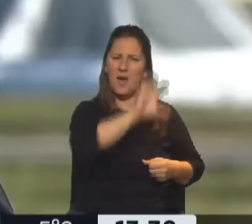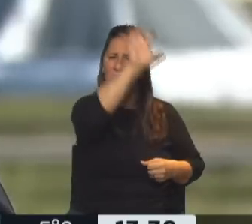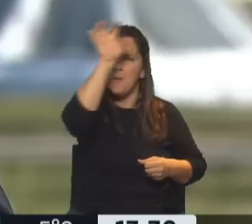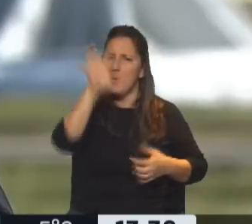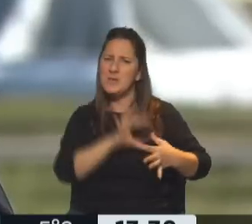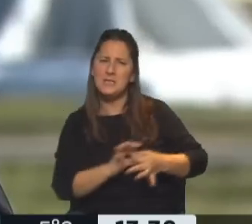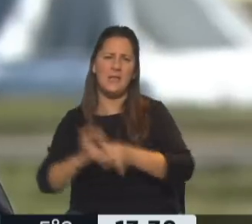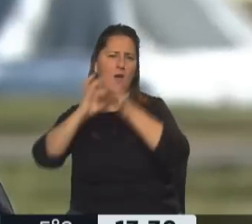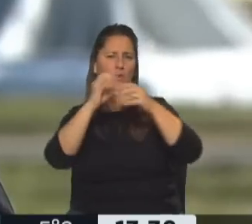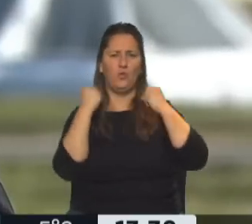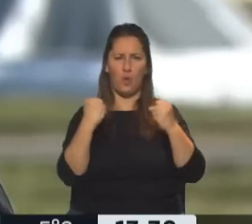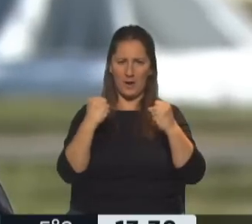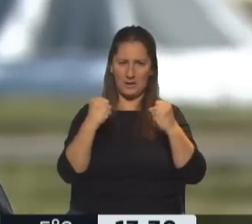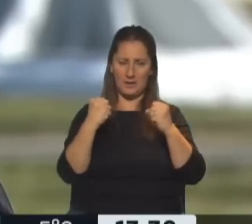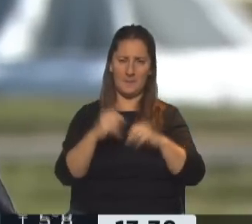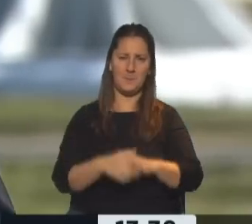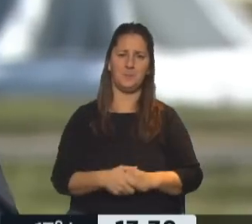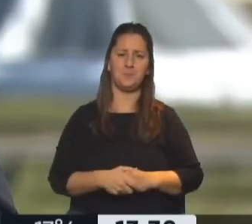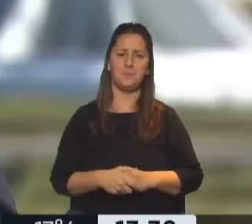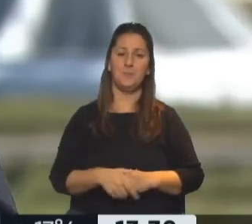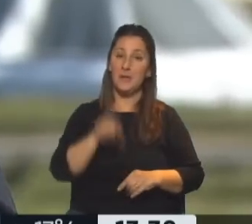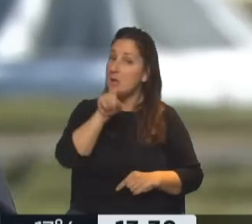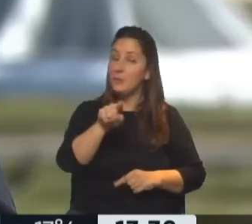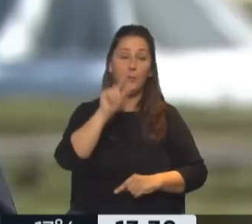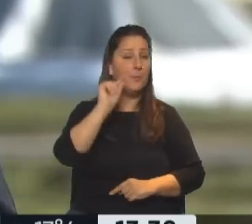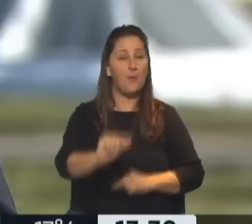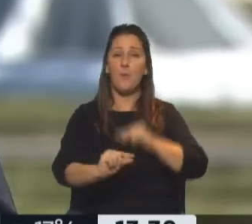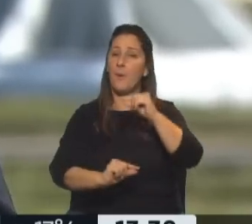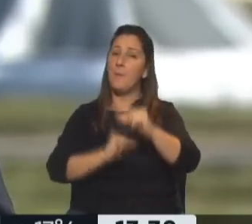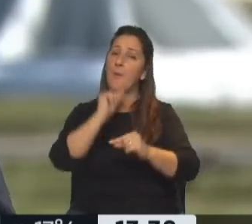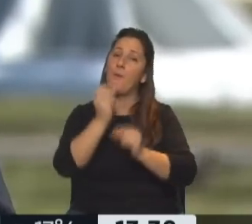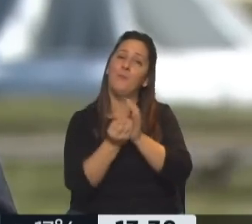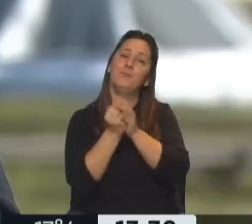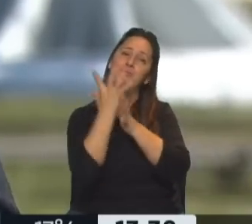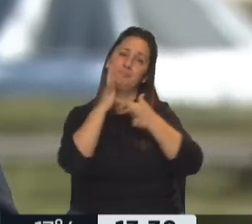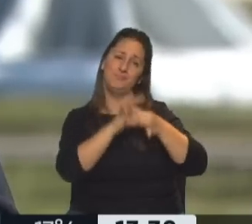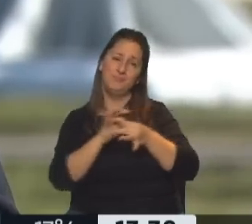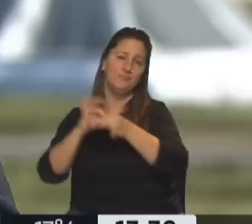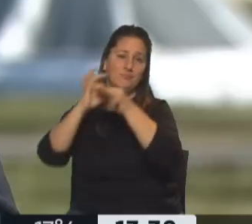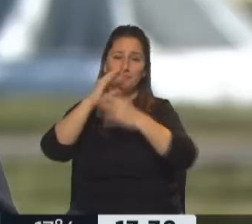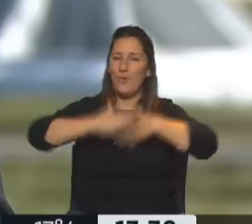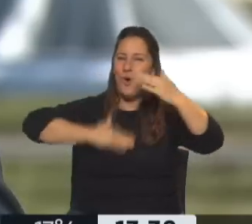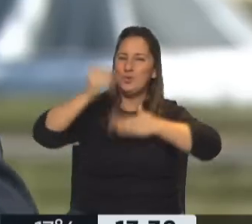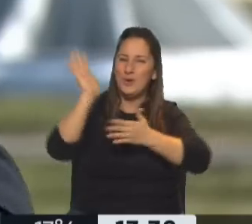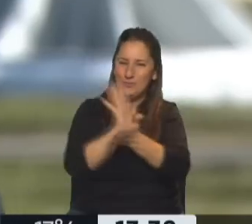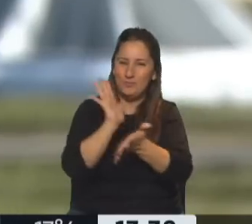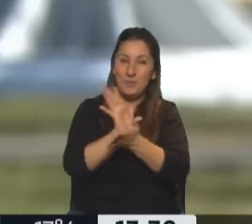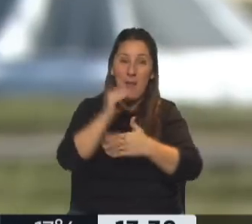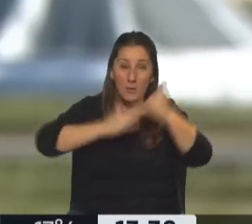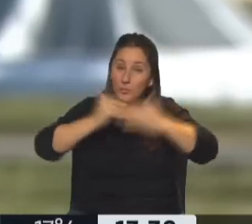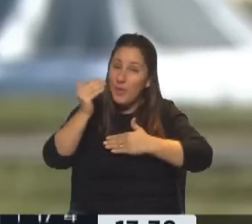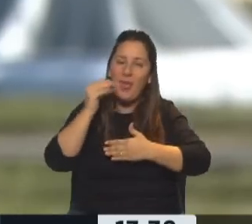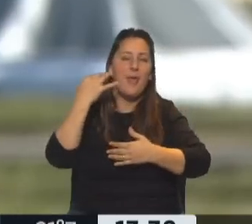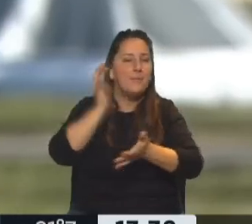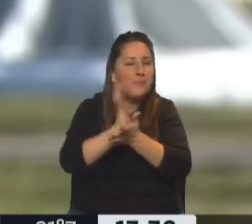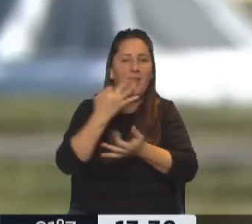rincón de la patria. Y eso hay que construirlo. Y para construirlo hay que cambiar,